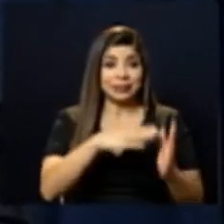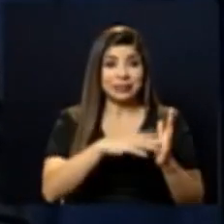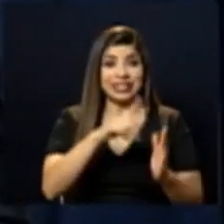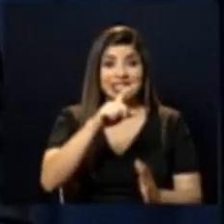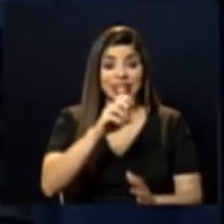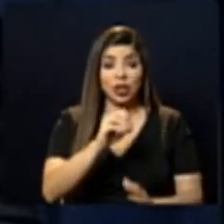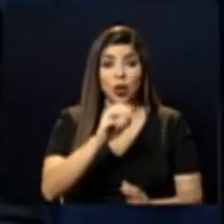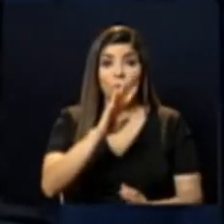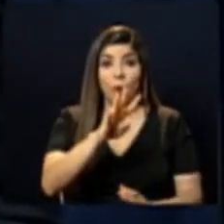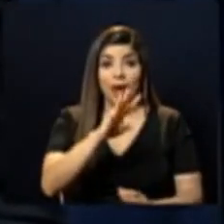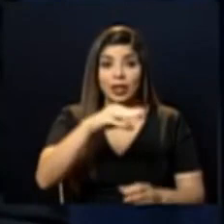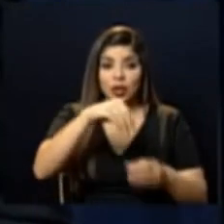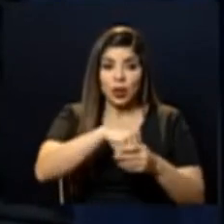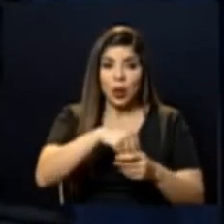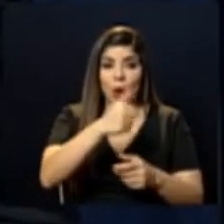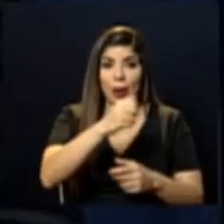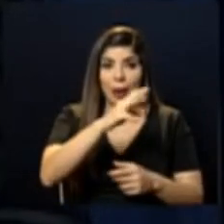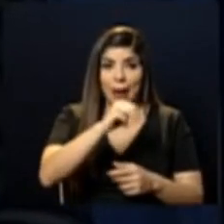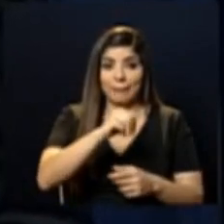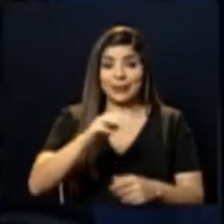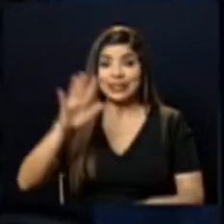6.104 dentro del GAM y